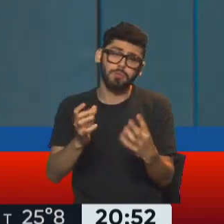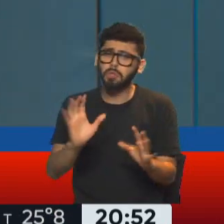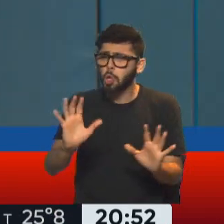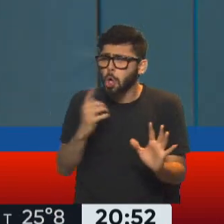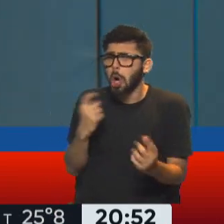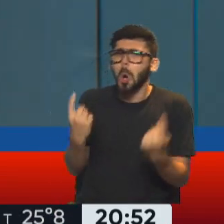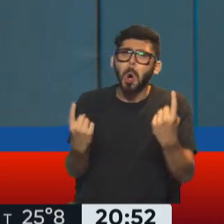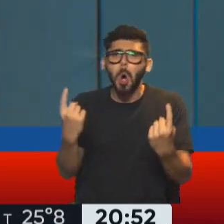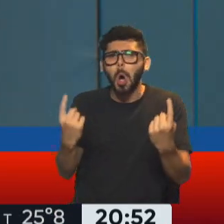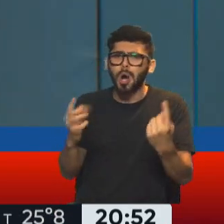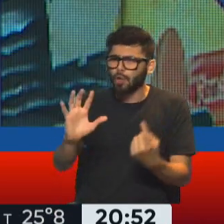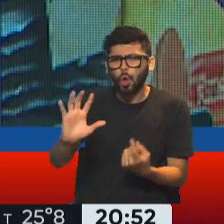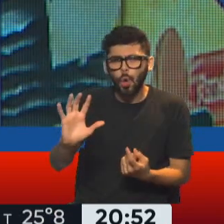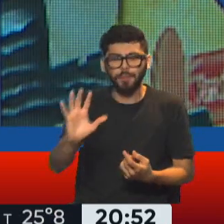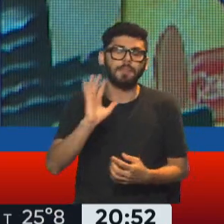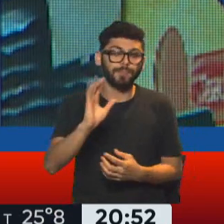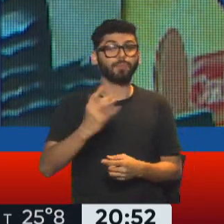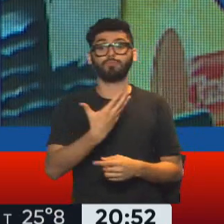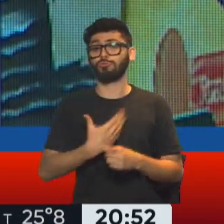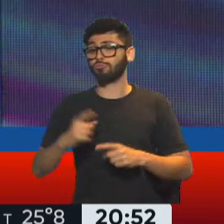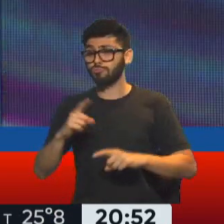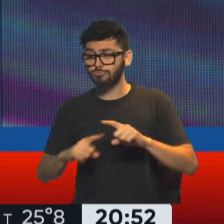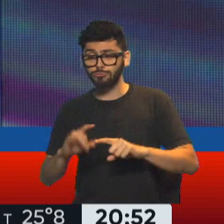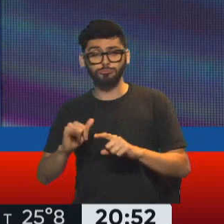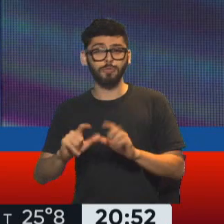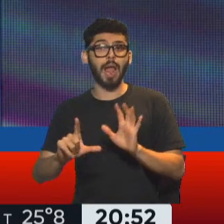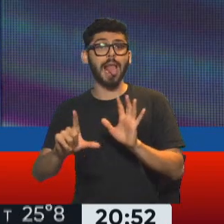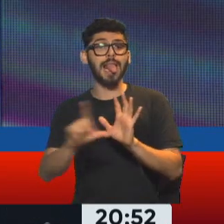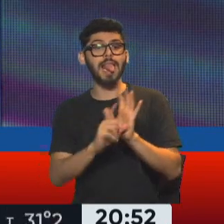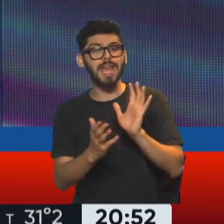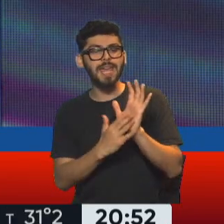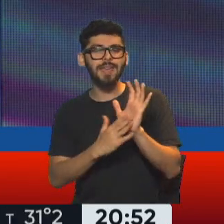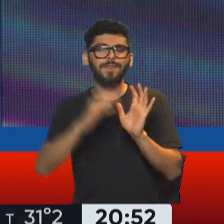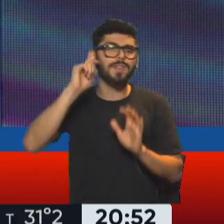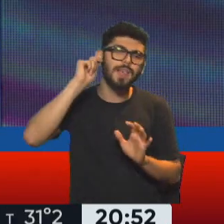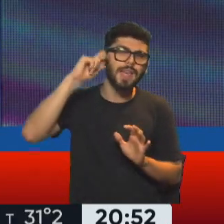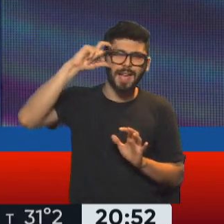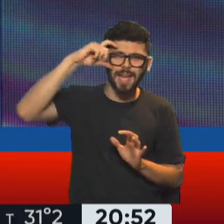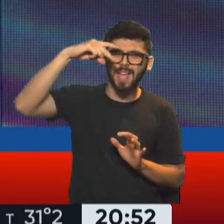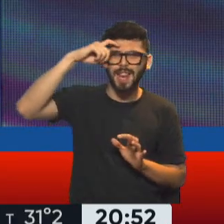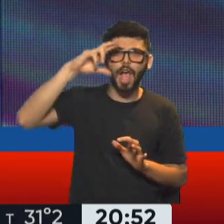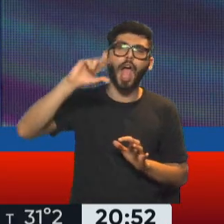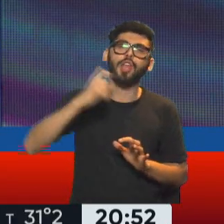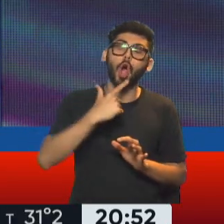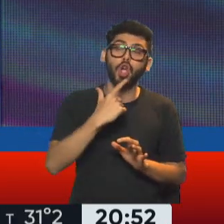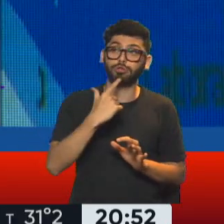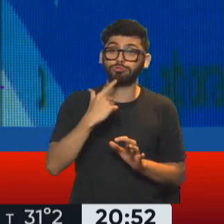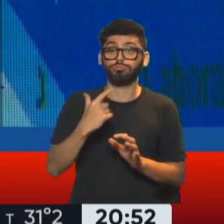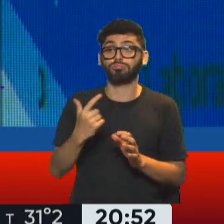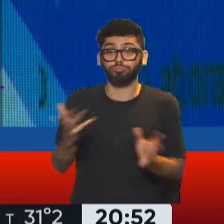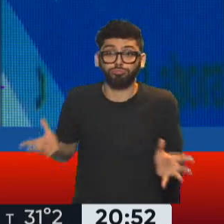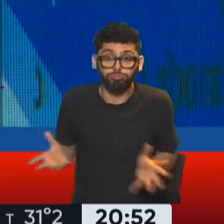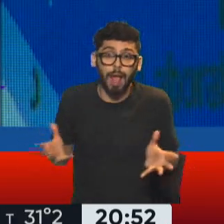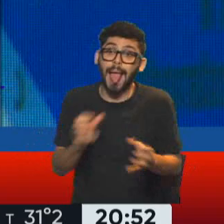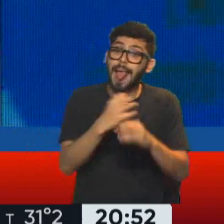una cosa y hubo, otra, yo hubo digo- políticas de Estado... Hubo una ley de genéricos que fue muy impulsada y muy resistida por